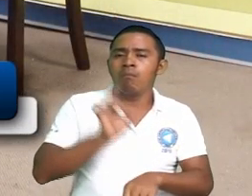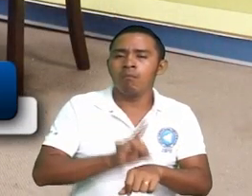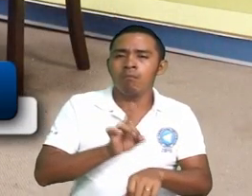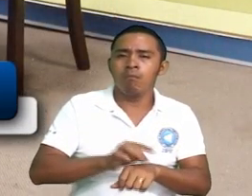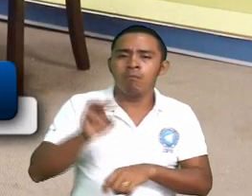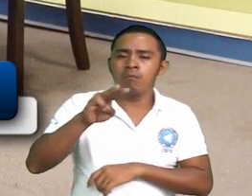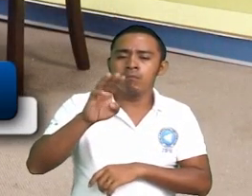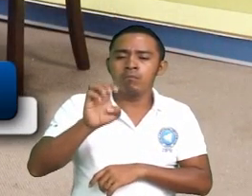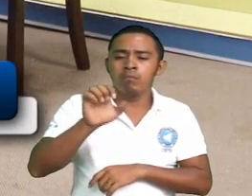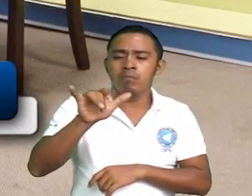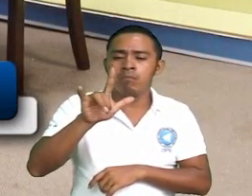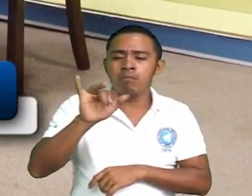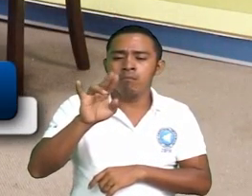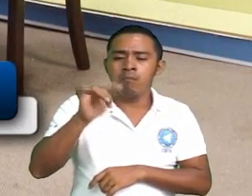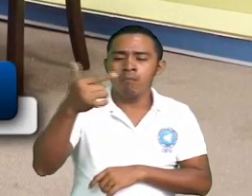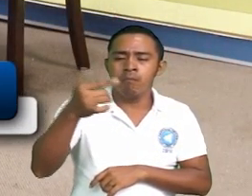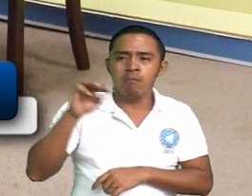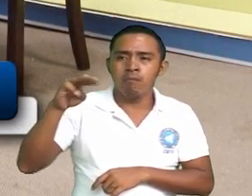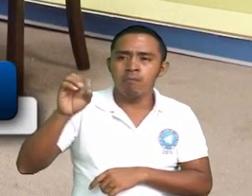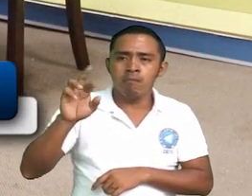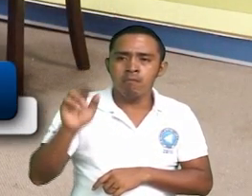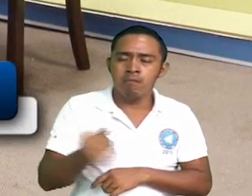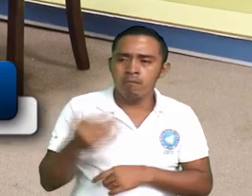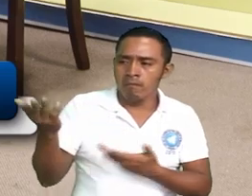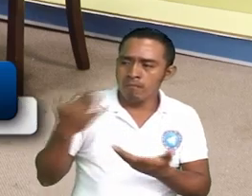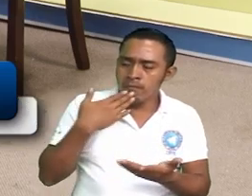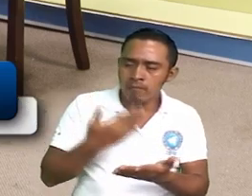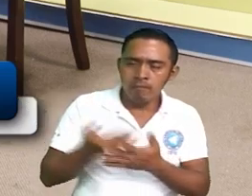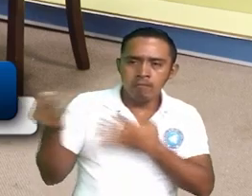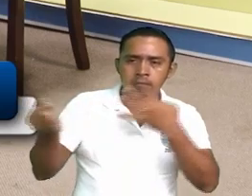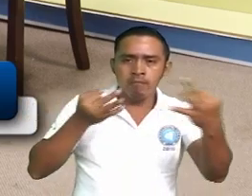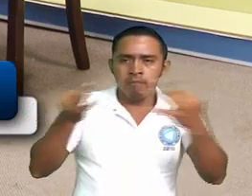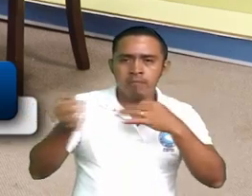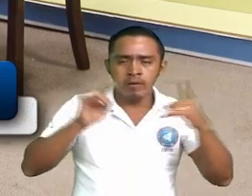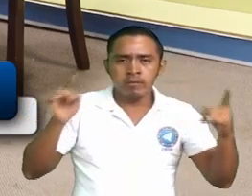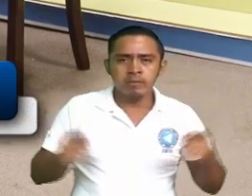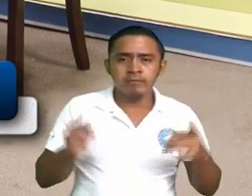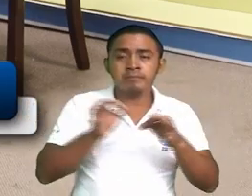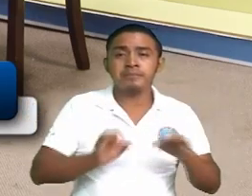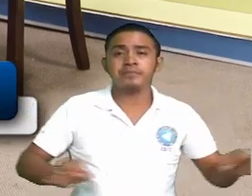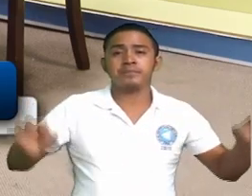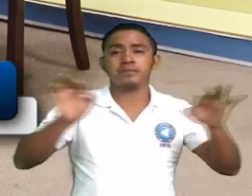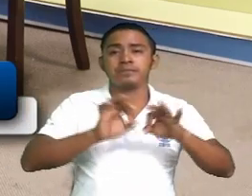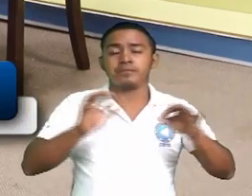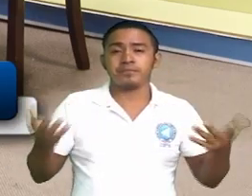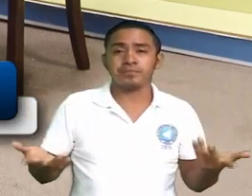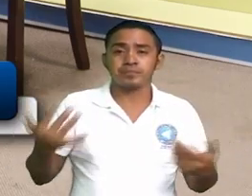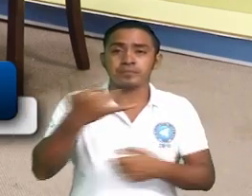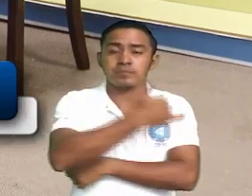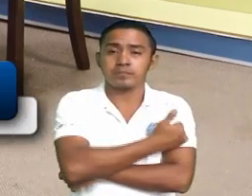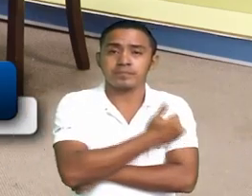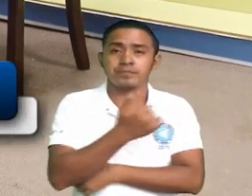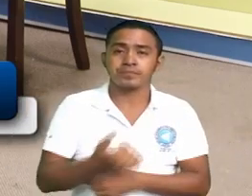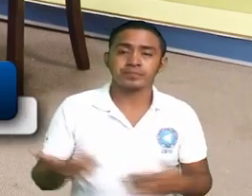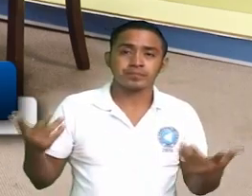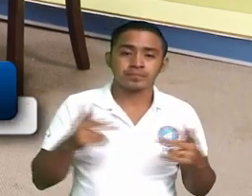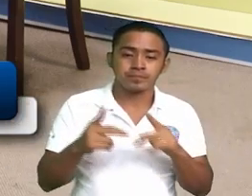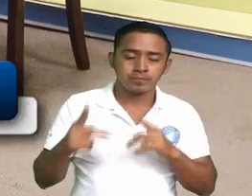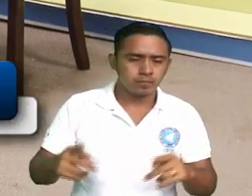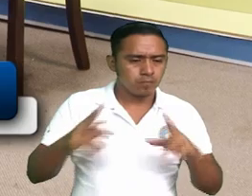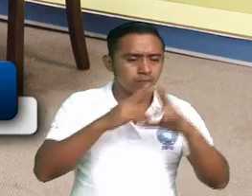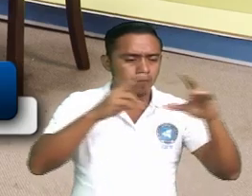le agradecemos por su tiempo y habernos explicado brevemente sobre la importancia que tiene para todos los